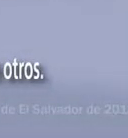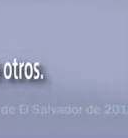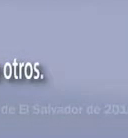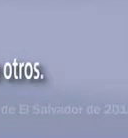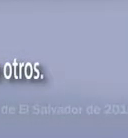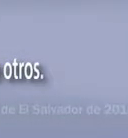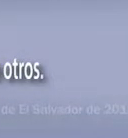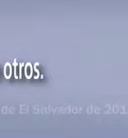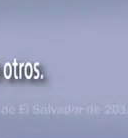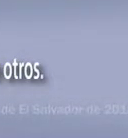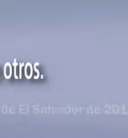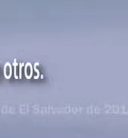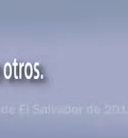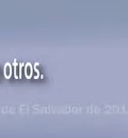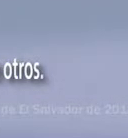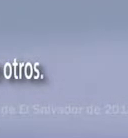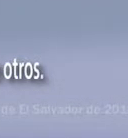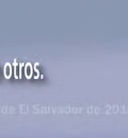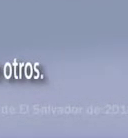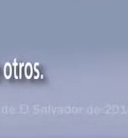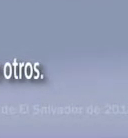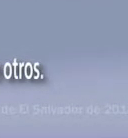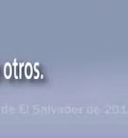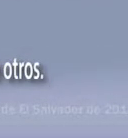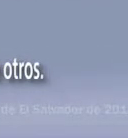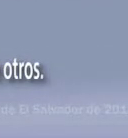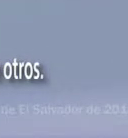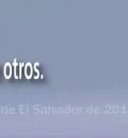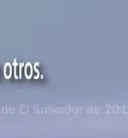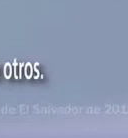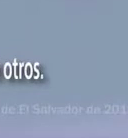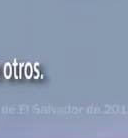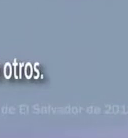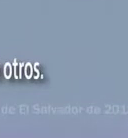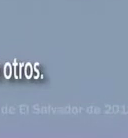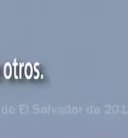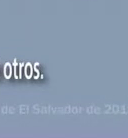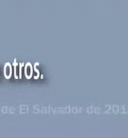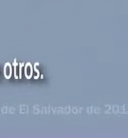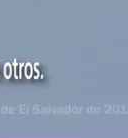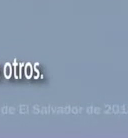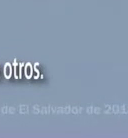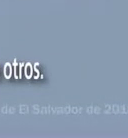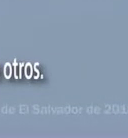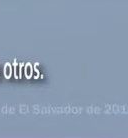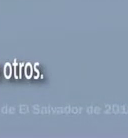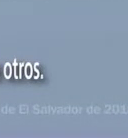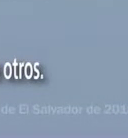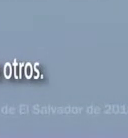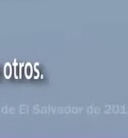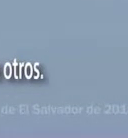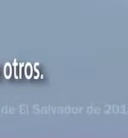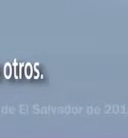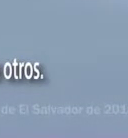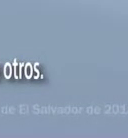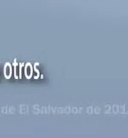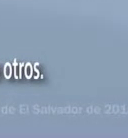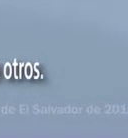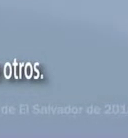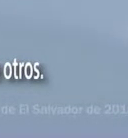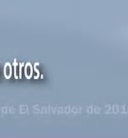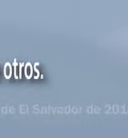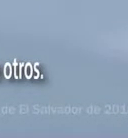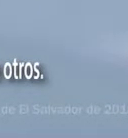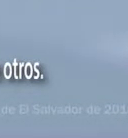rica ha sido facilitador de capacitaciones del tribunal supremo electoral de honduras y co facilitador de formación para